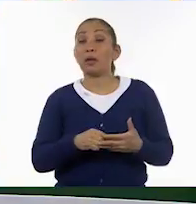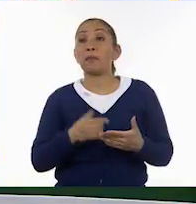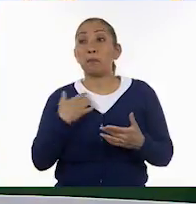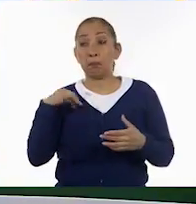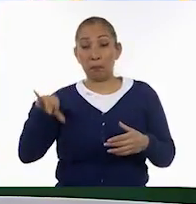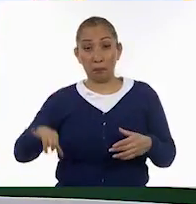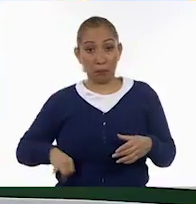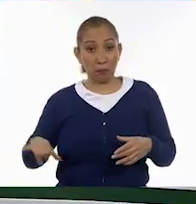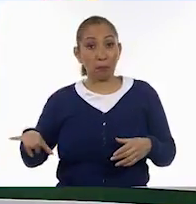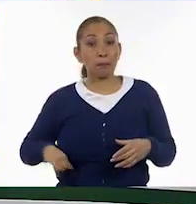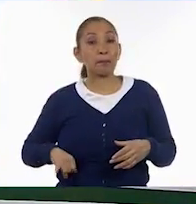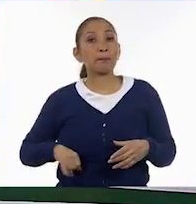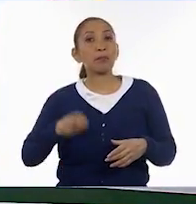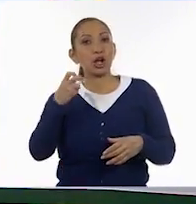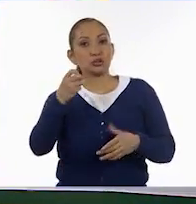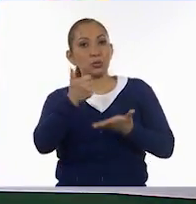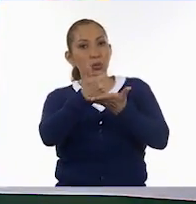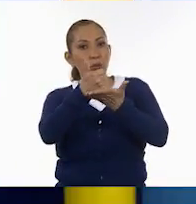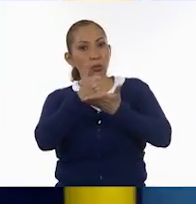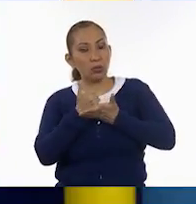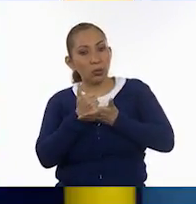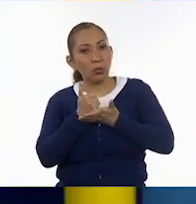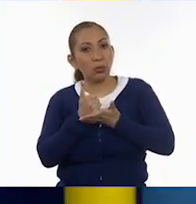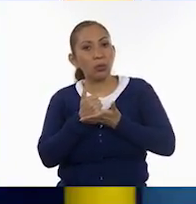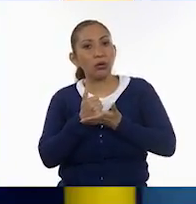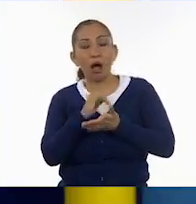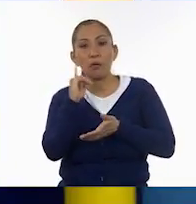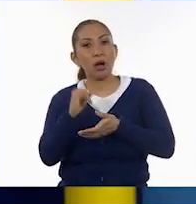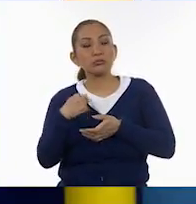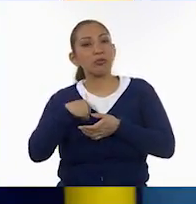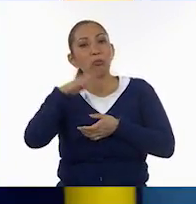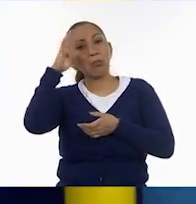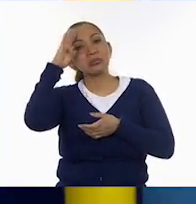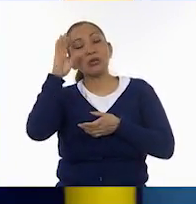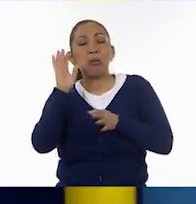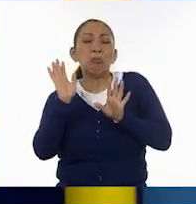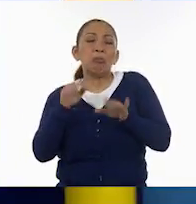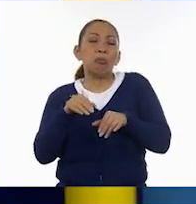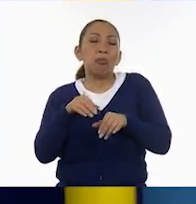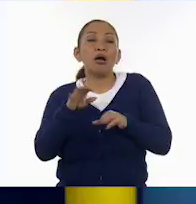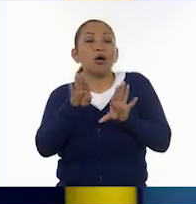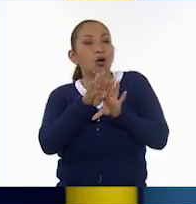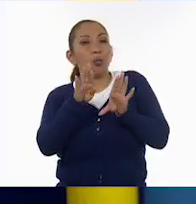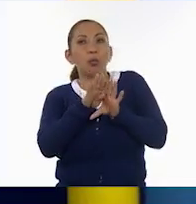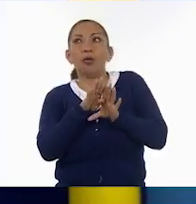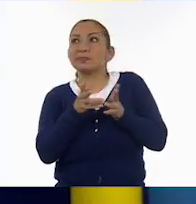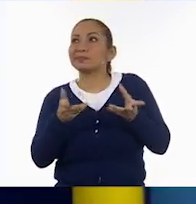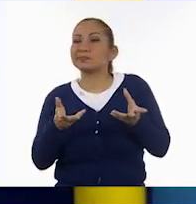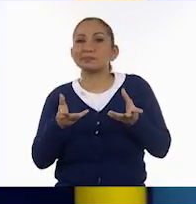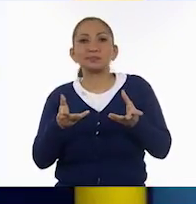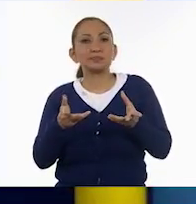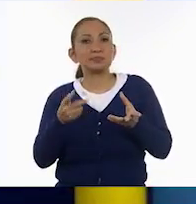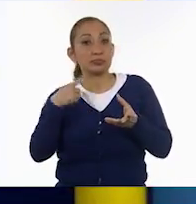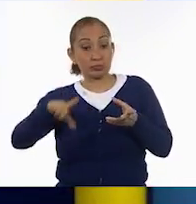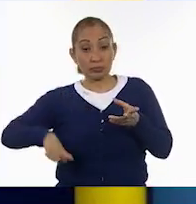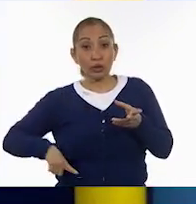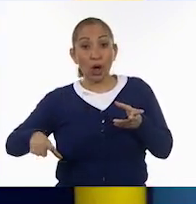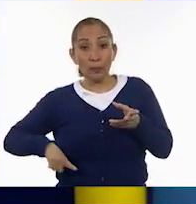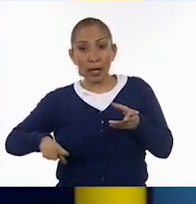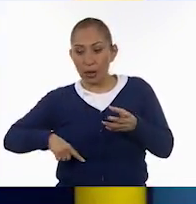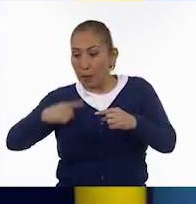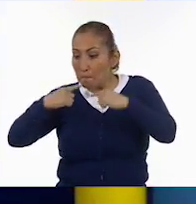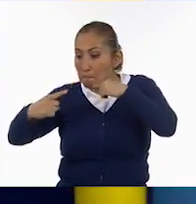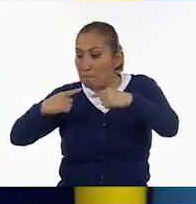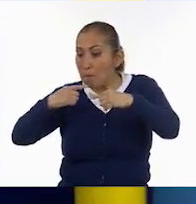bastante interesante porque eso nos permite, la verdad es que nunca me había puesto a reflexionar en cómo, por ejemplo, va un gobierno